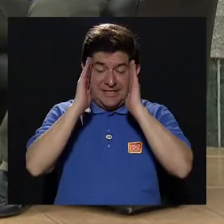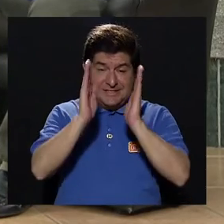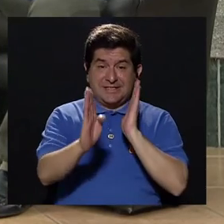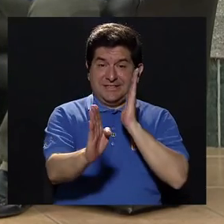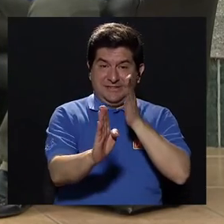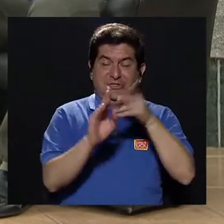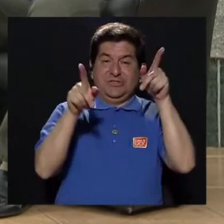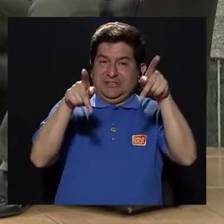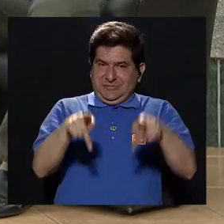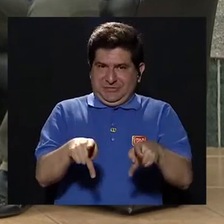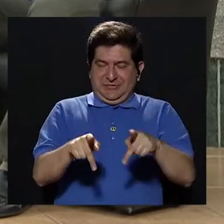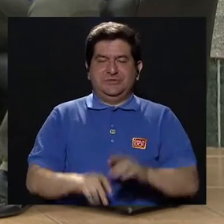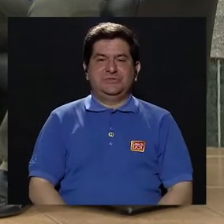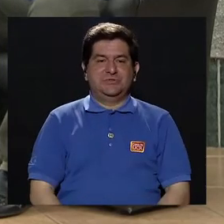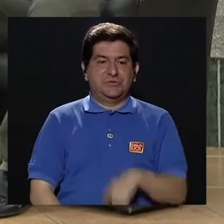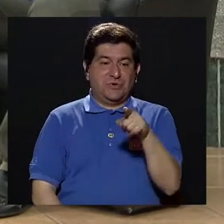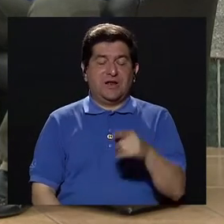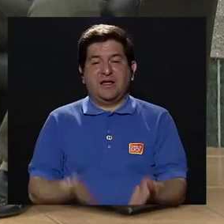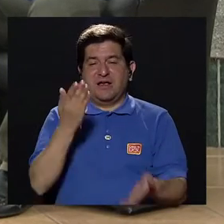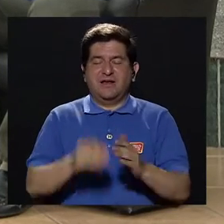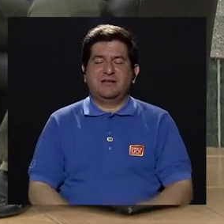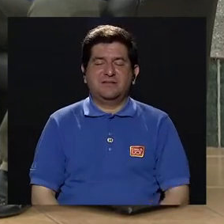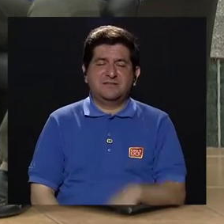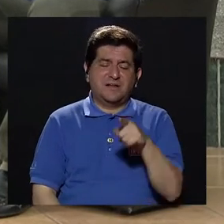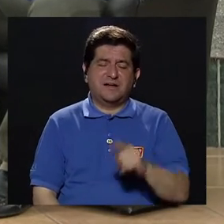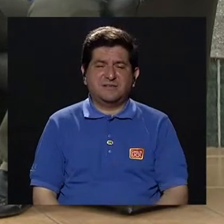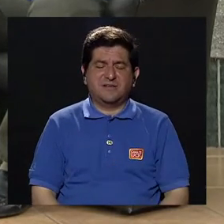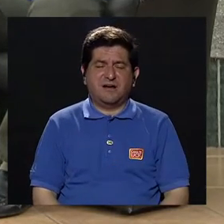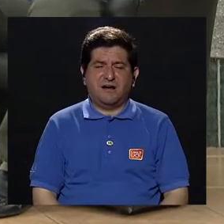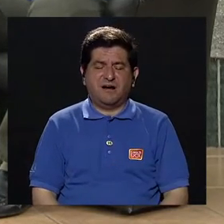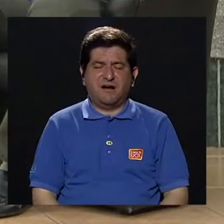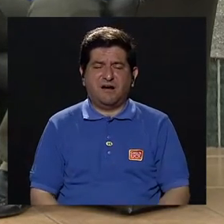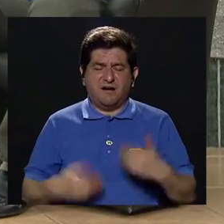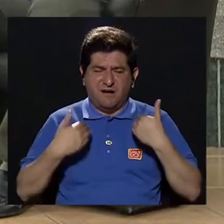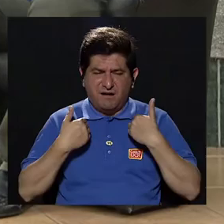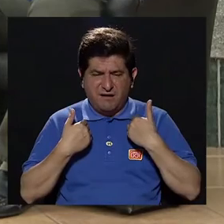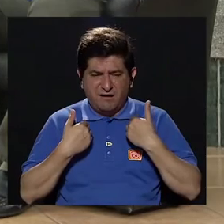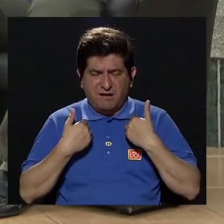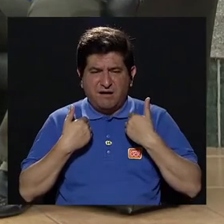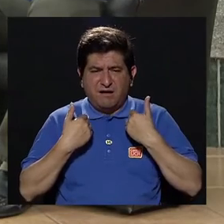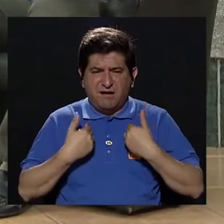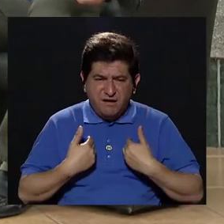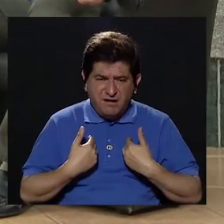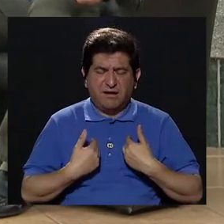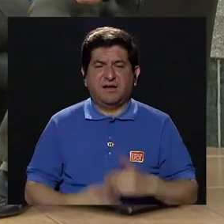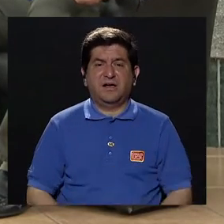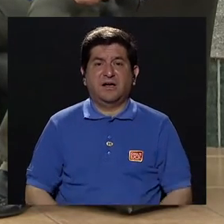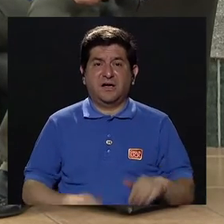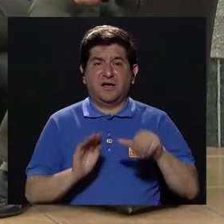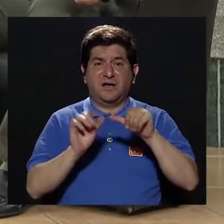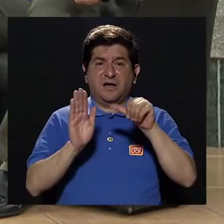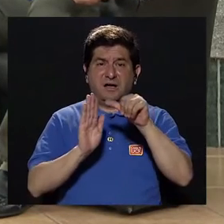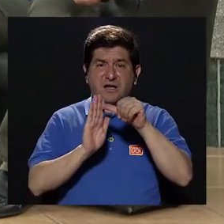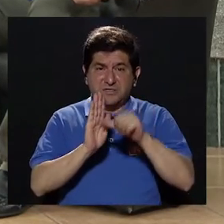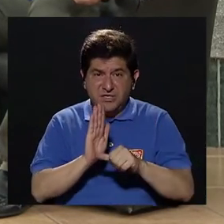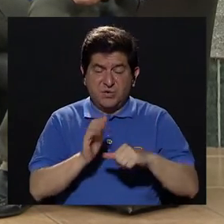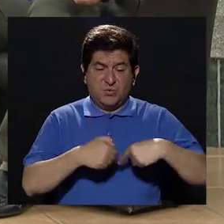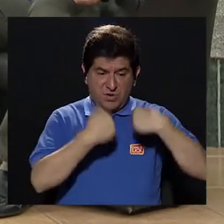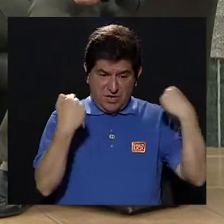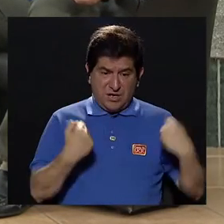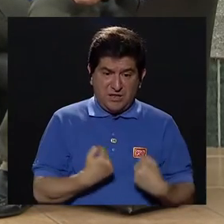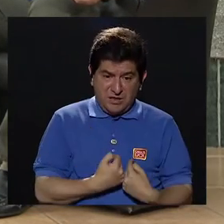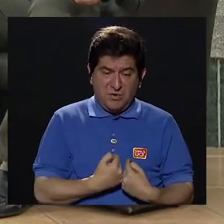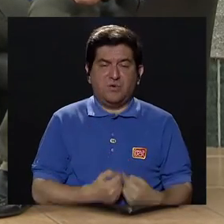mucha atención directa al paciente porque él está decaído. Él está decaído, lo van a operar del corazón, acaba de